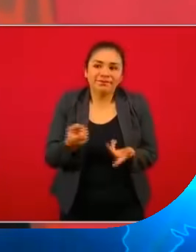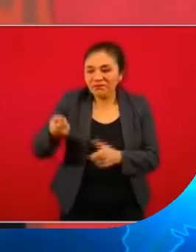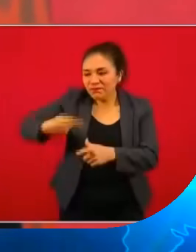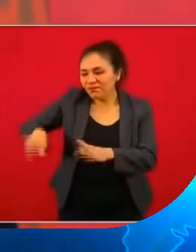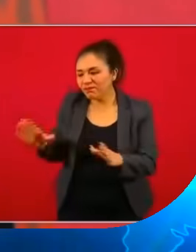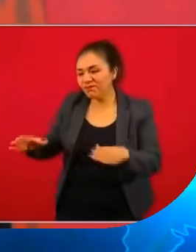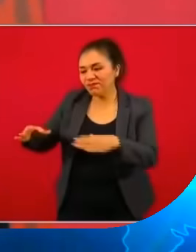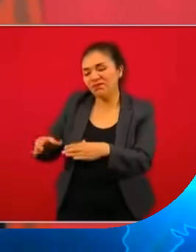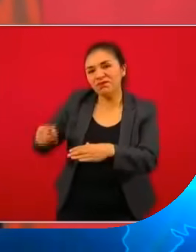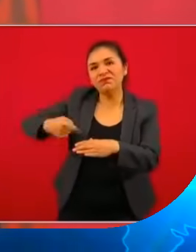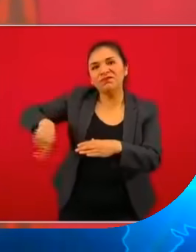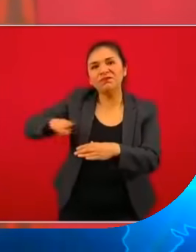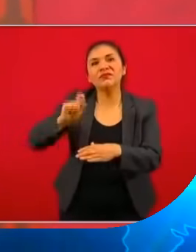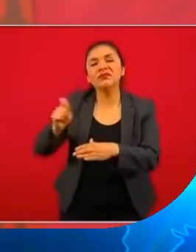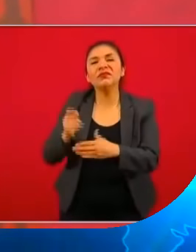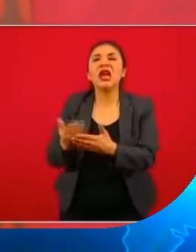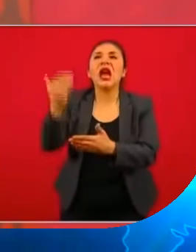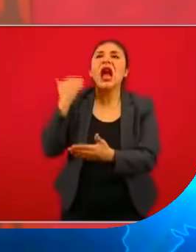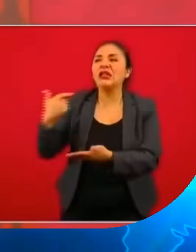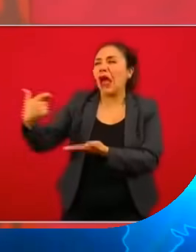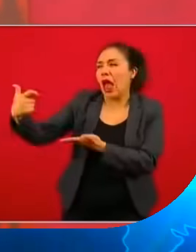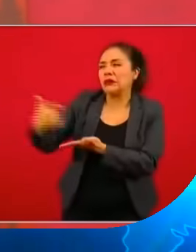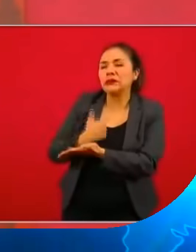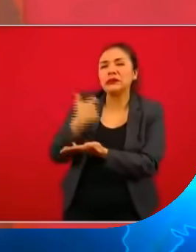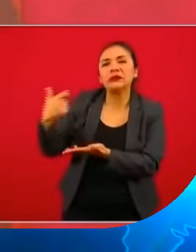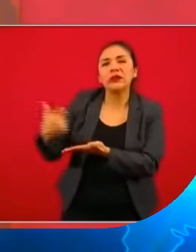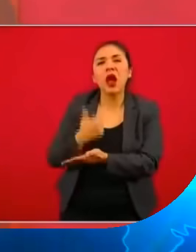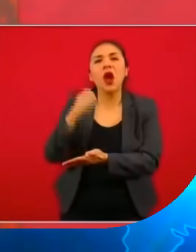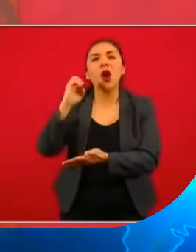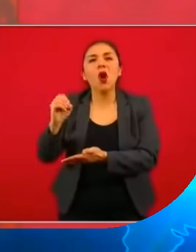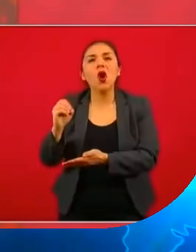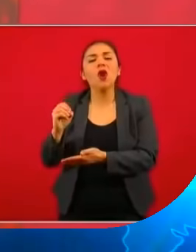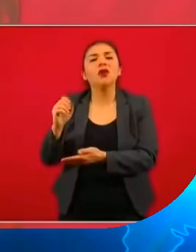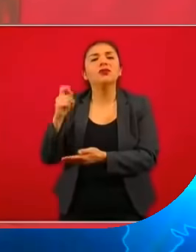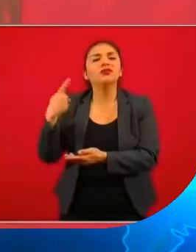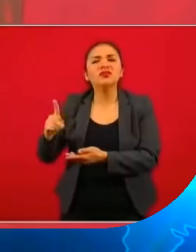que recibían subvención